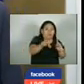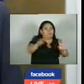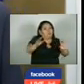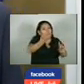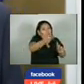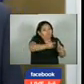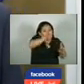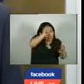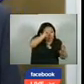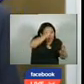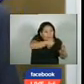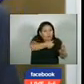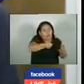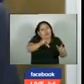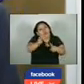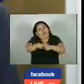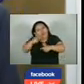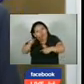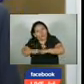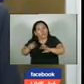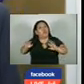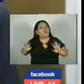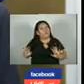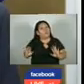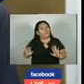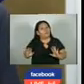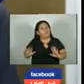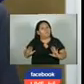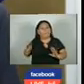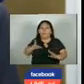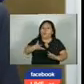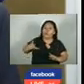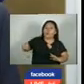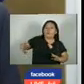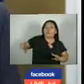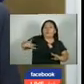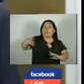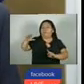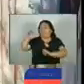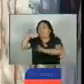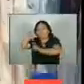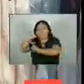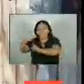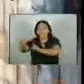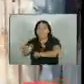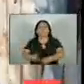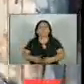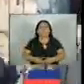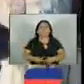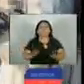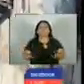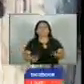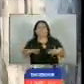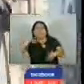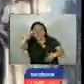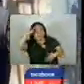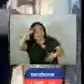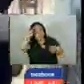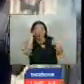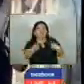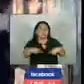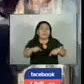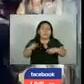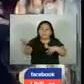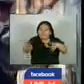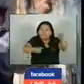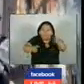va a tener la respuesta entera de todas las instituciones de seguridad. Para continuar con el combate de estructuras